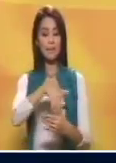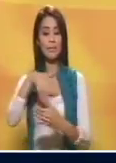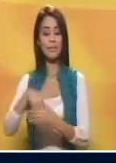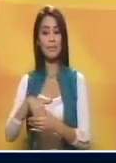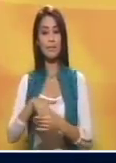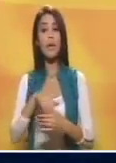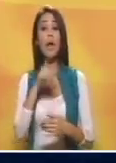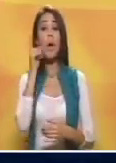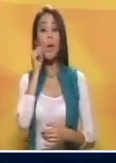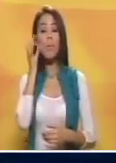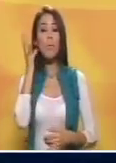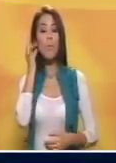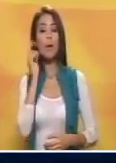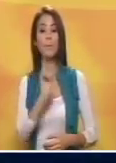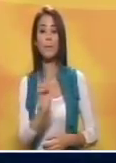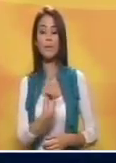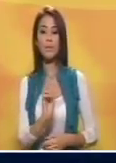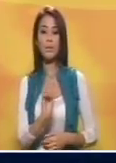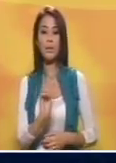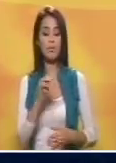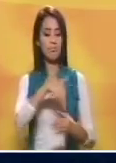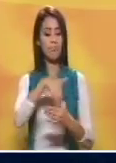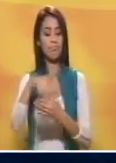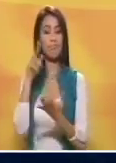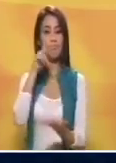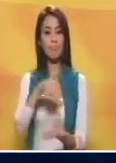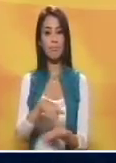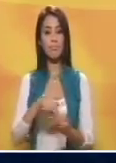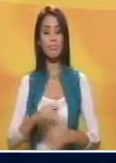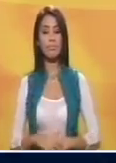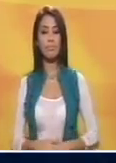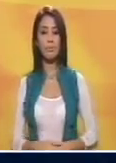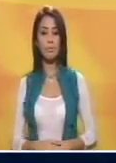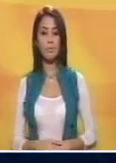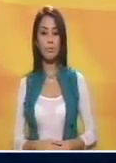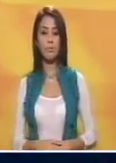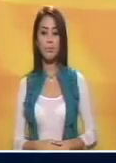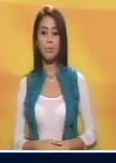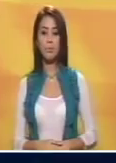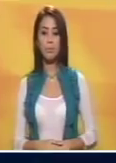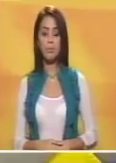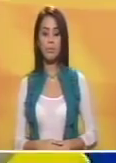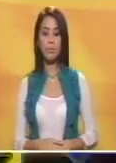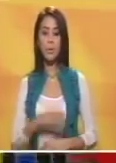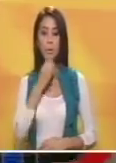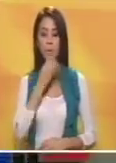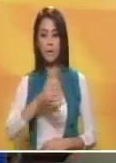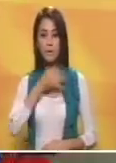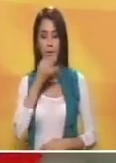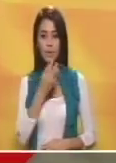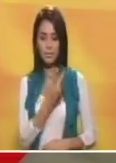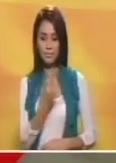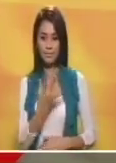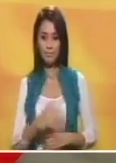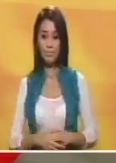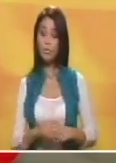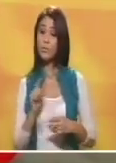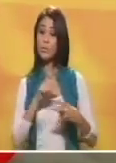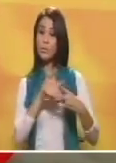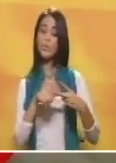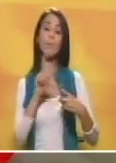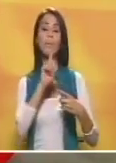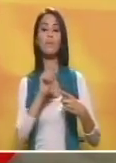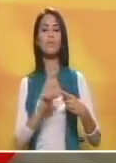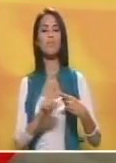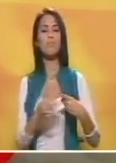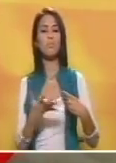venezolanas somos muy propensos a las urnas para dirimir nuestras diferencias. Buenas tardes para ambas. Dos consultas. Una tiene que